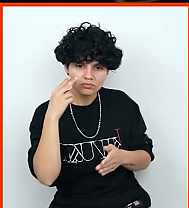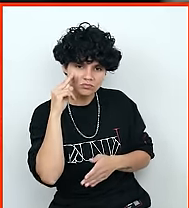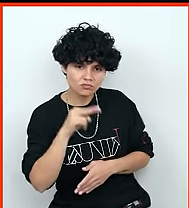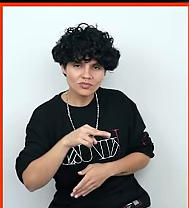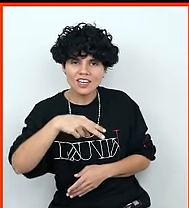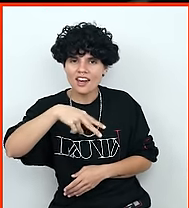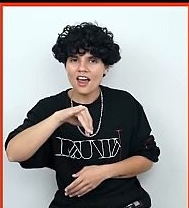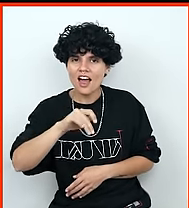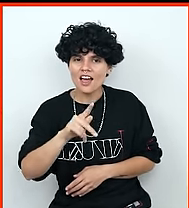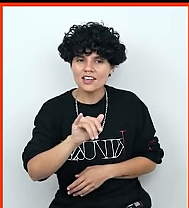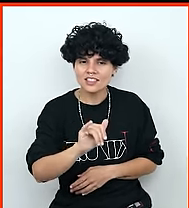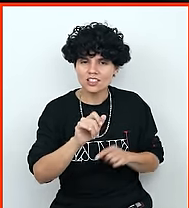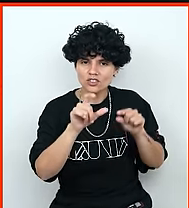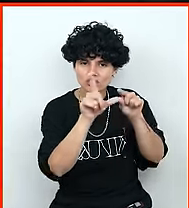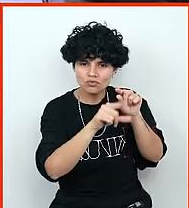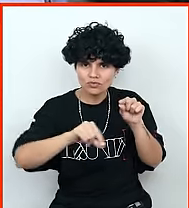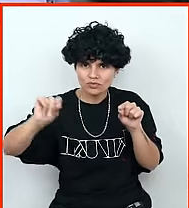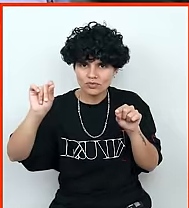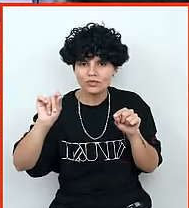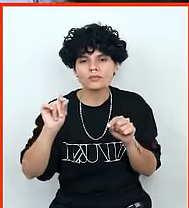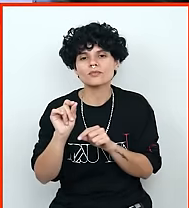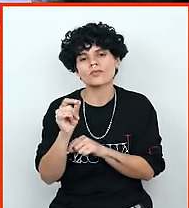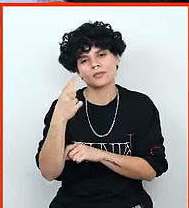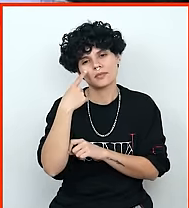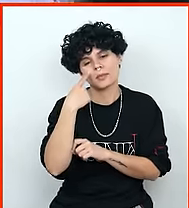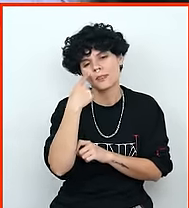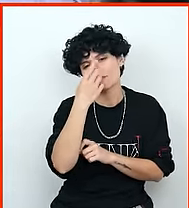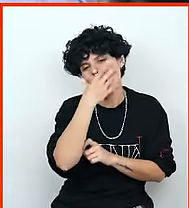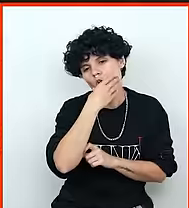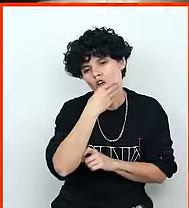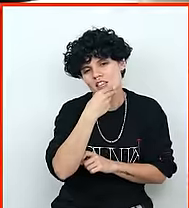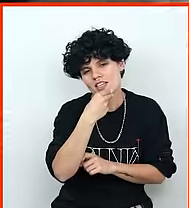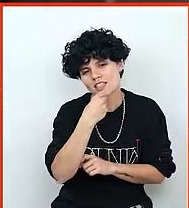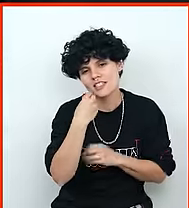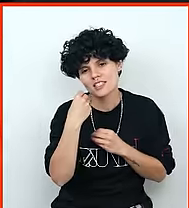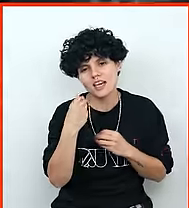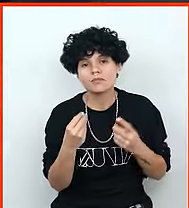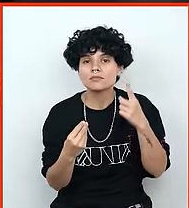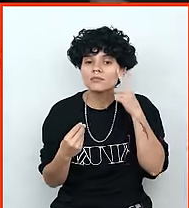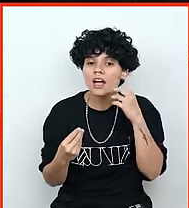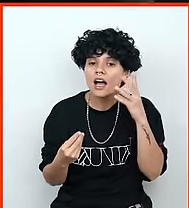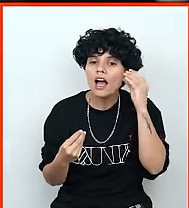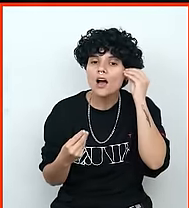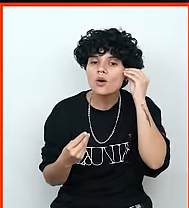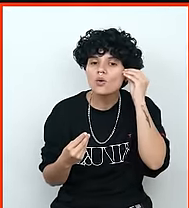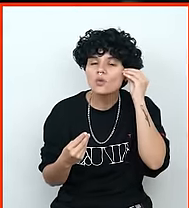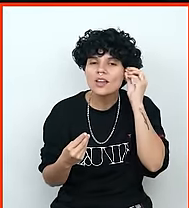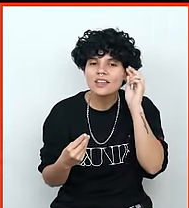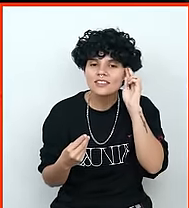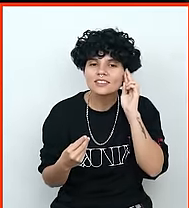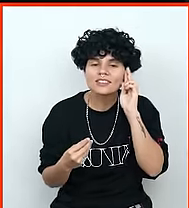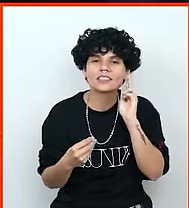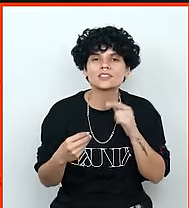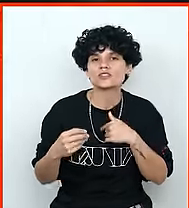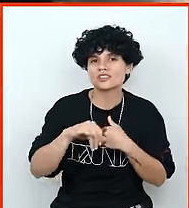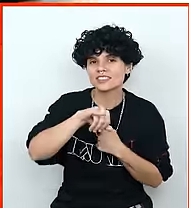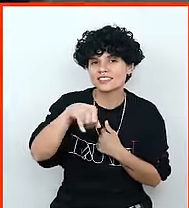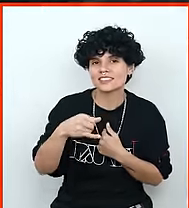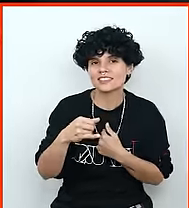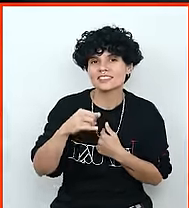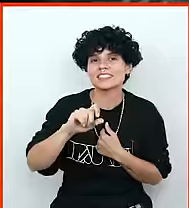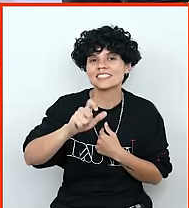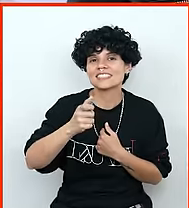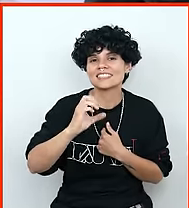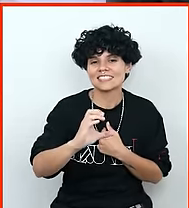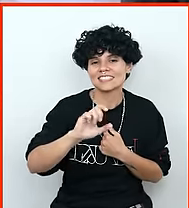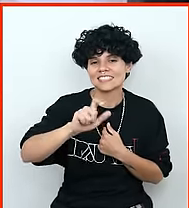esto? Ahí estamos, pues. Bonita, pues, compadre. Aquí, recuerden que su Yeezy también aquí las